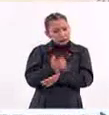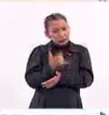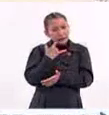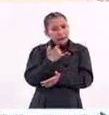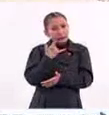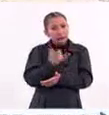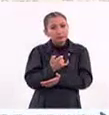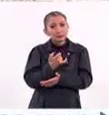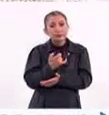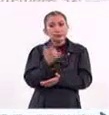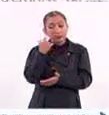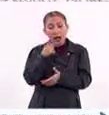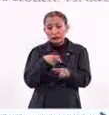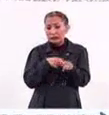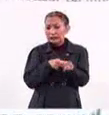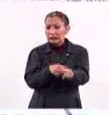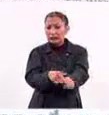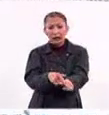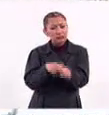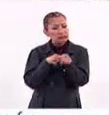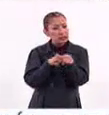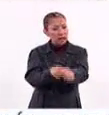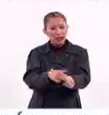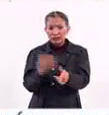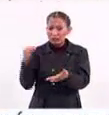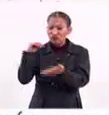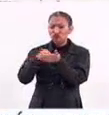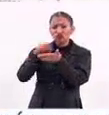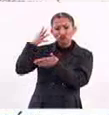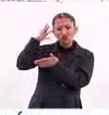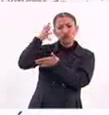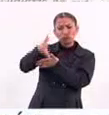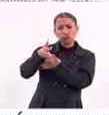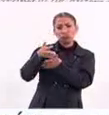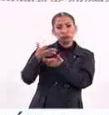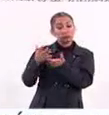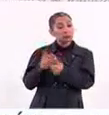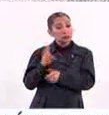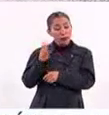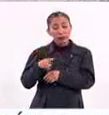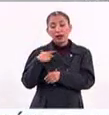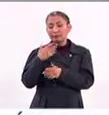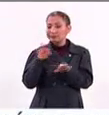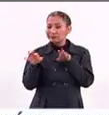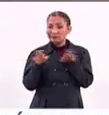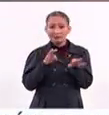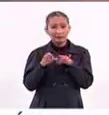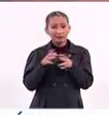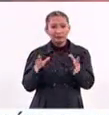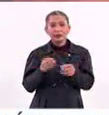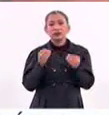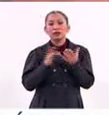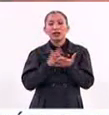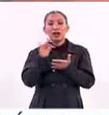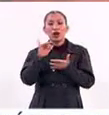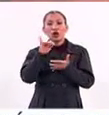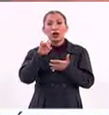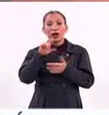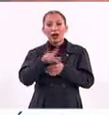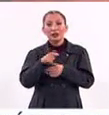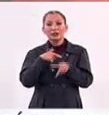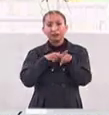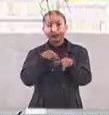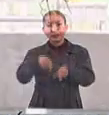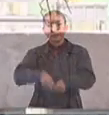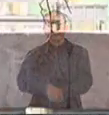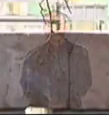esforzarse porque esto no perezca y que se incorpore en el futuro, yo creo que fue una gran labor. Pues muchas gracias, Joel. Con